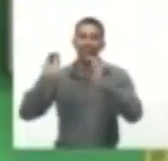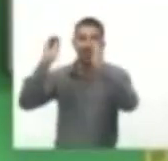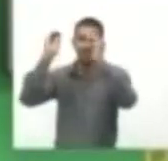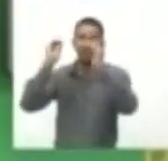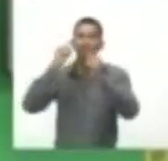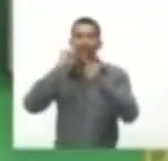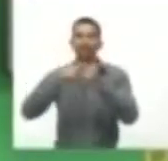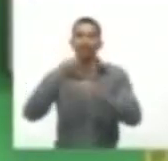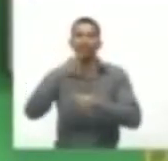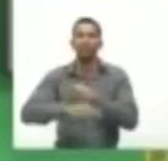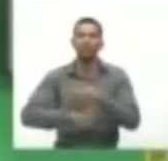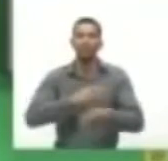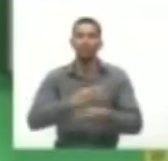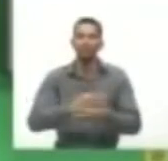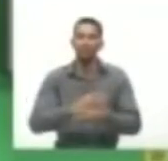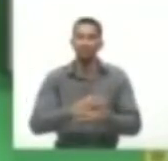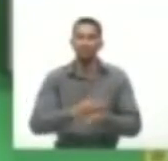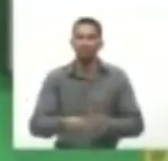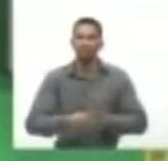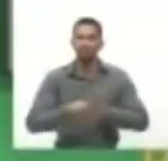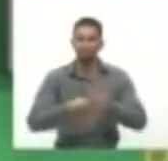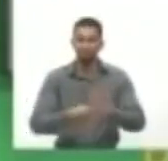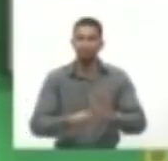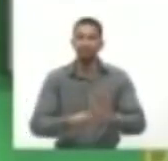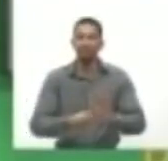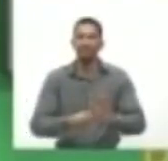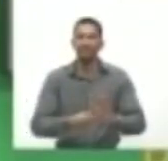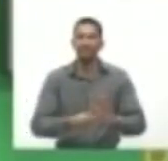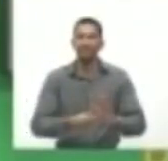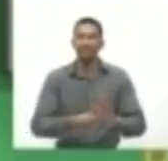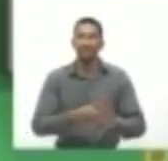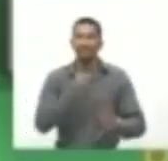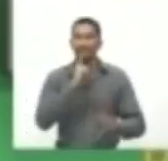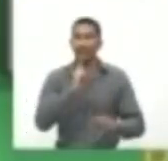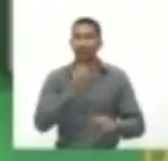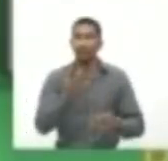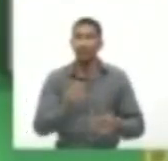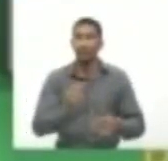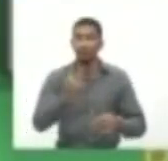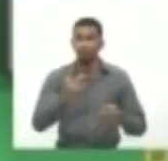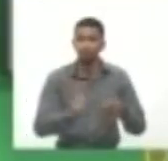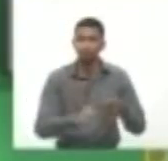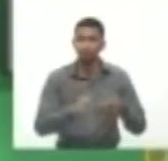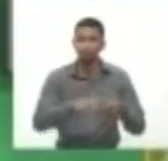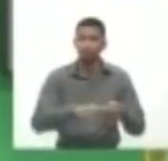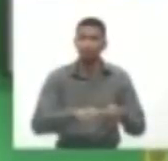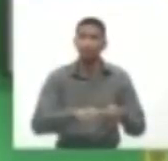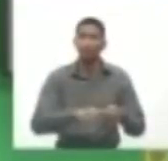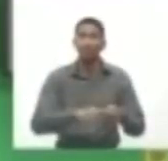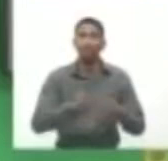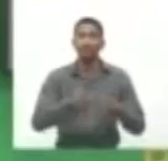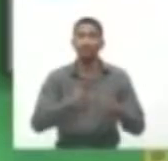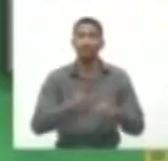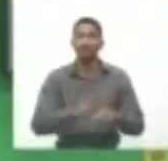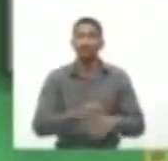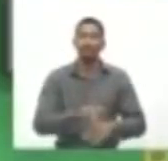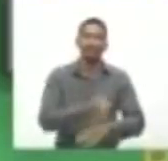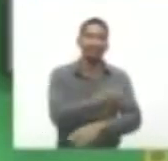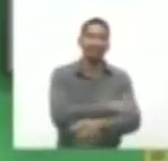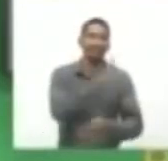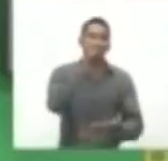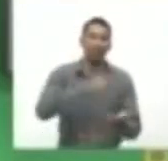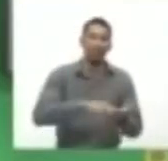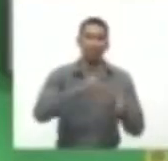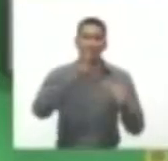Mundial 2, a instancias de lograr. En el 2008, desde esa época, no podíamos